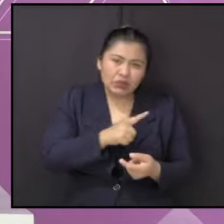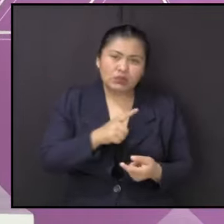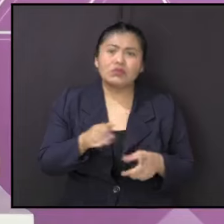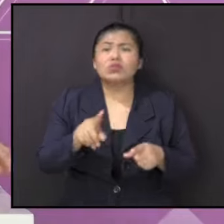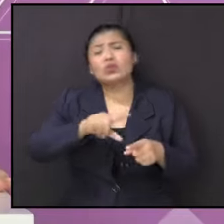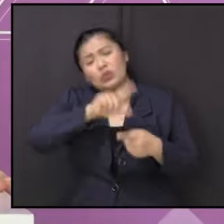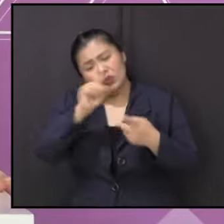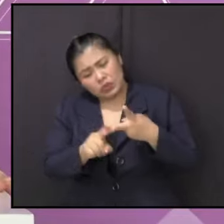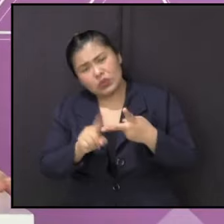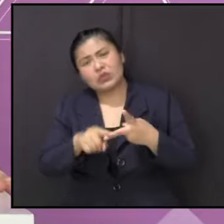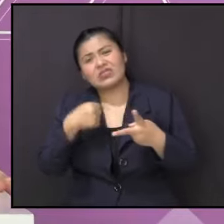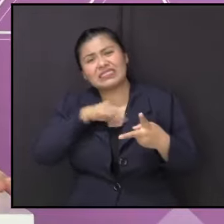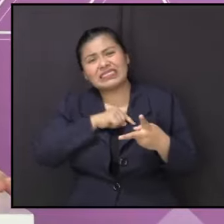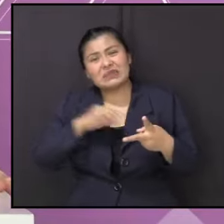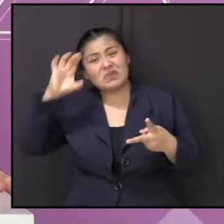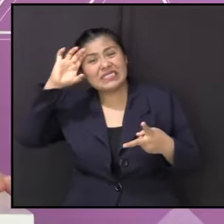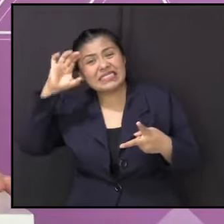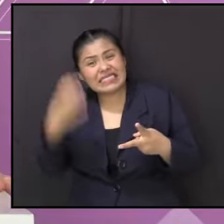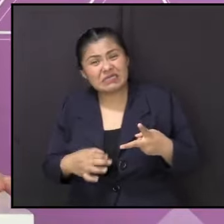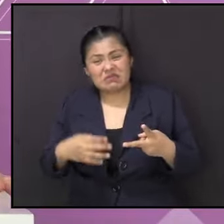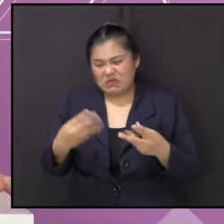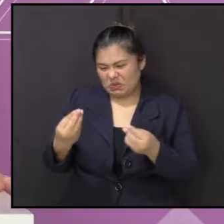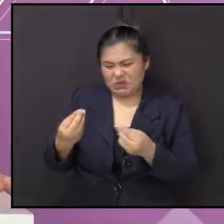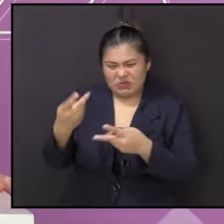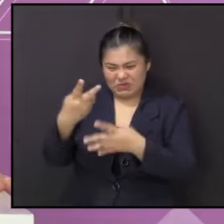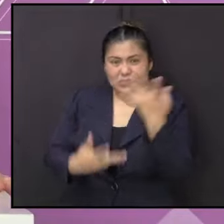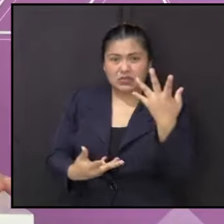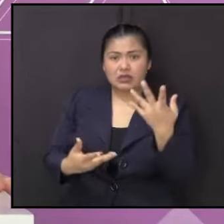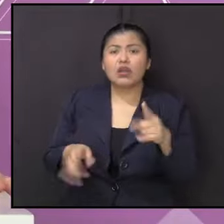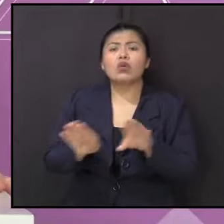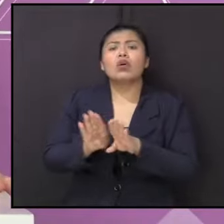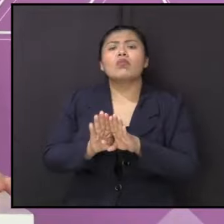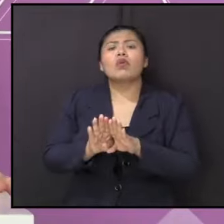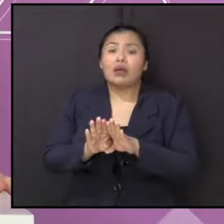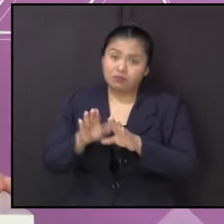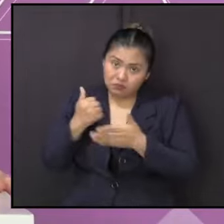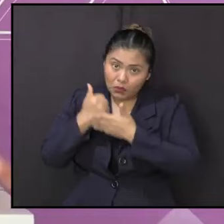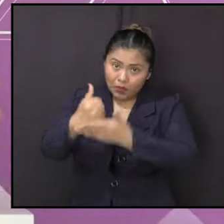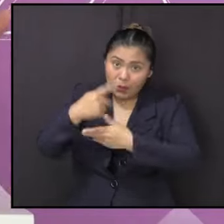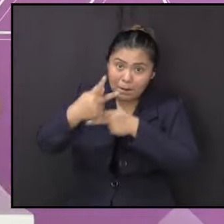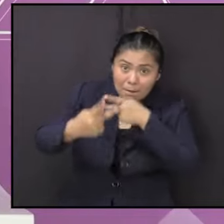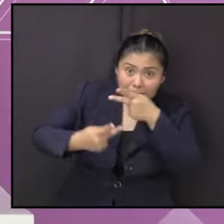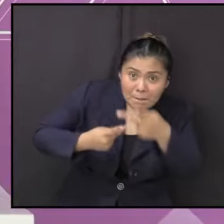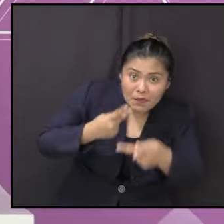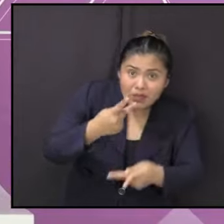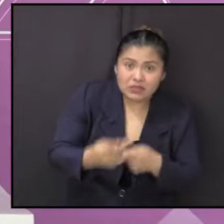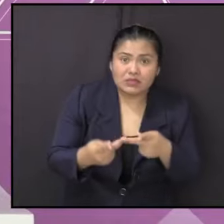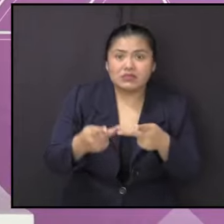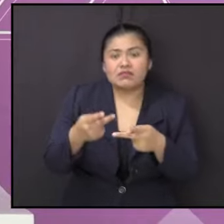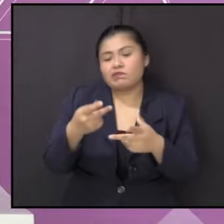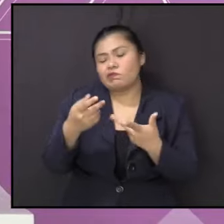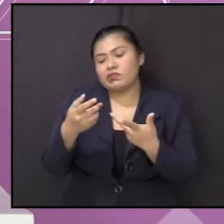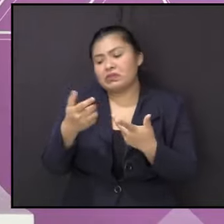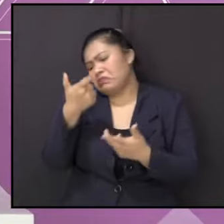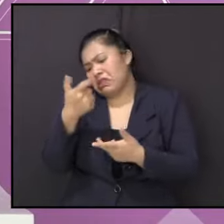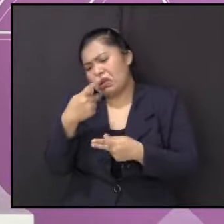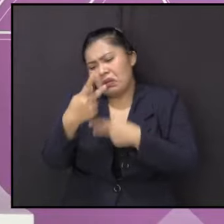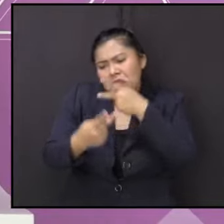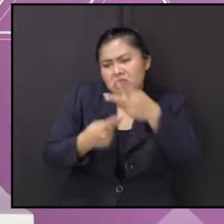también apoyar o qué podemos hacer? Rescatarla a través de algún préstamo, a través de algún, alguna situación como esta